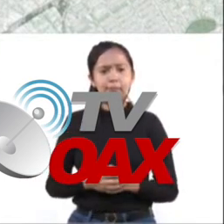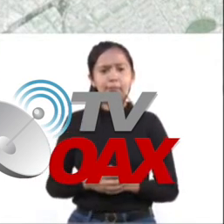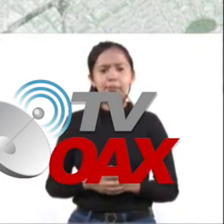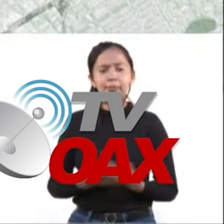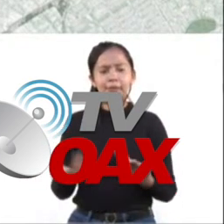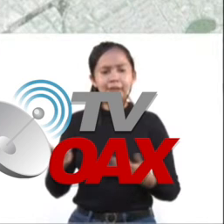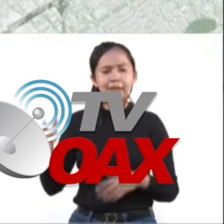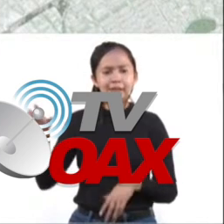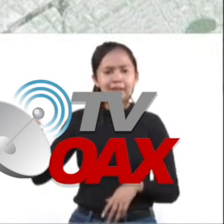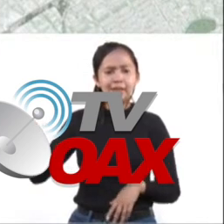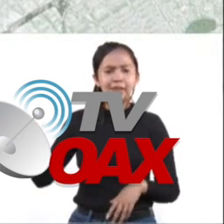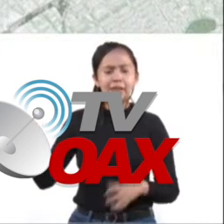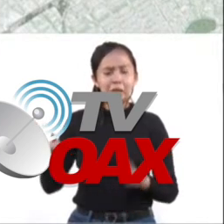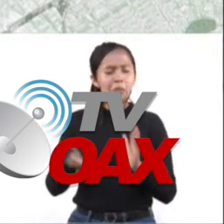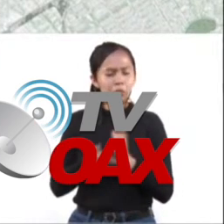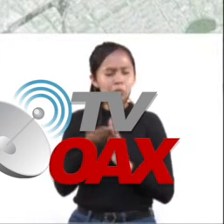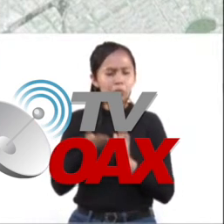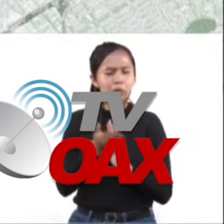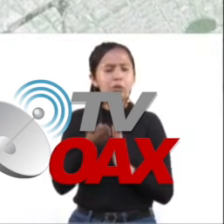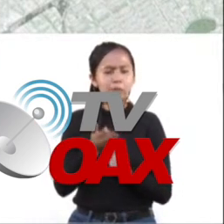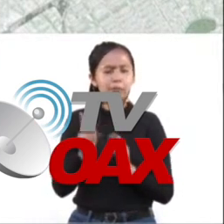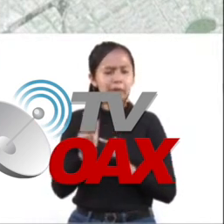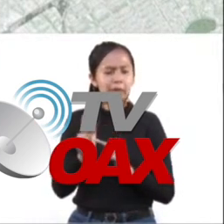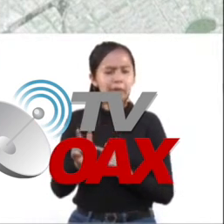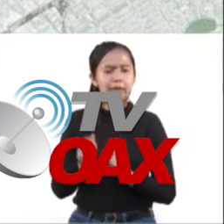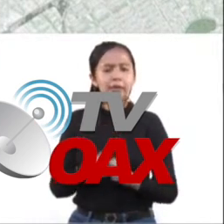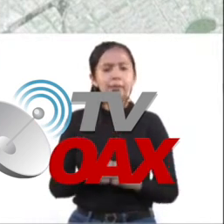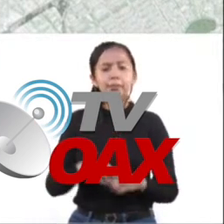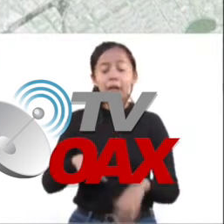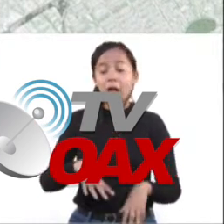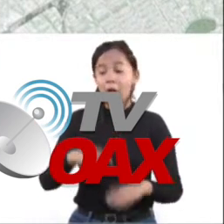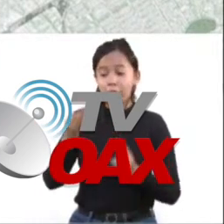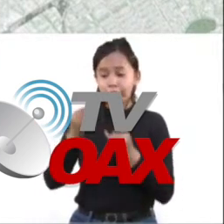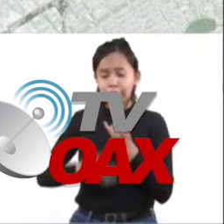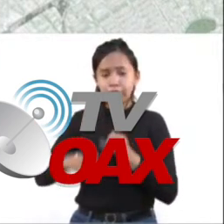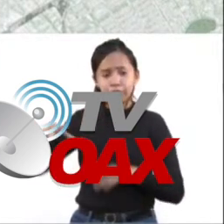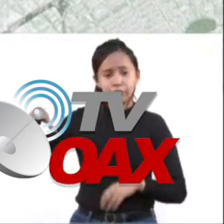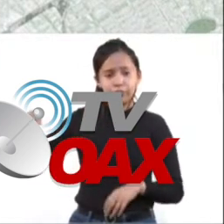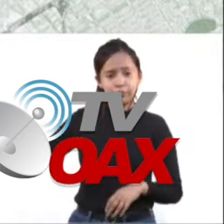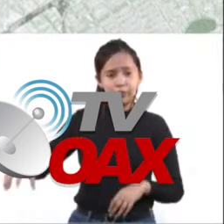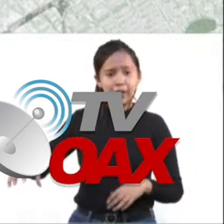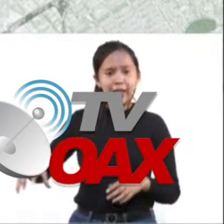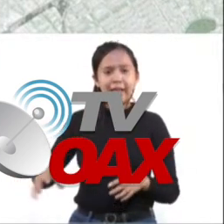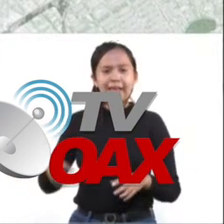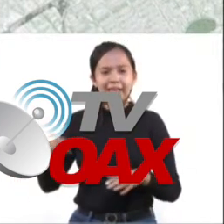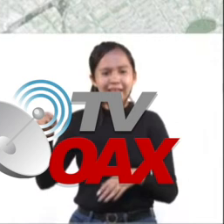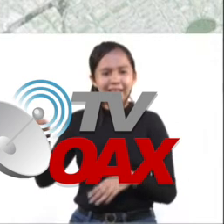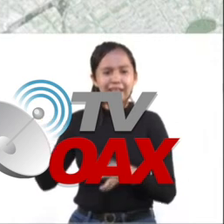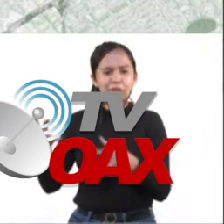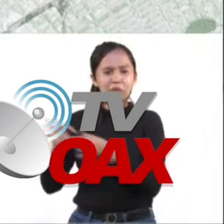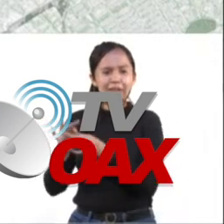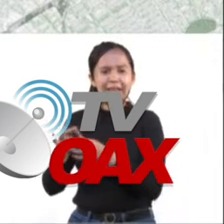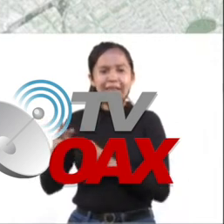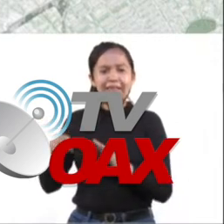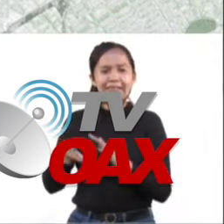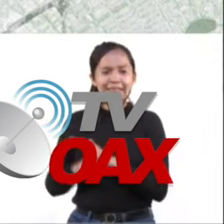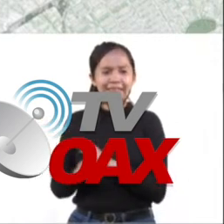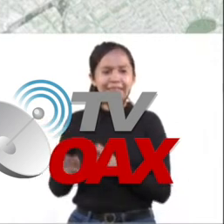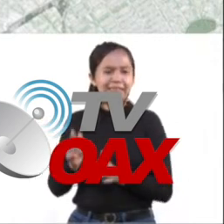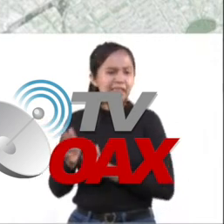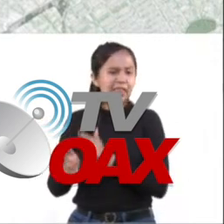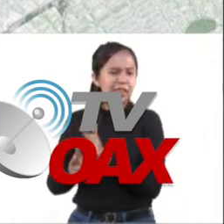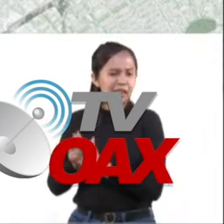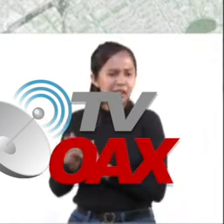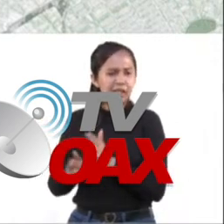lo que está ahorita en proceso de construcción, y la última estación que conecta con el tren interurbano, con la estación de Vasco de Quiroga